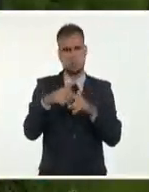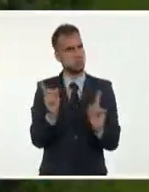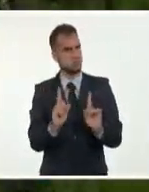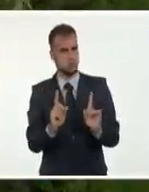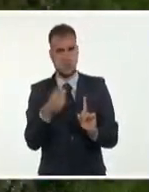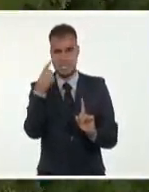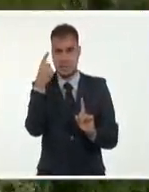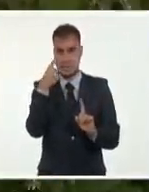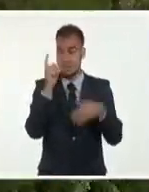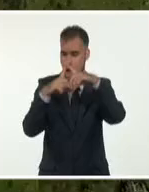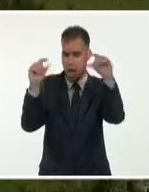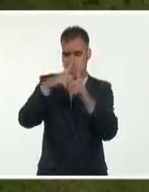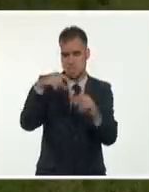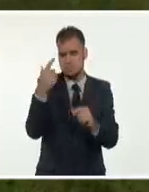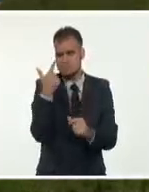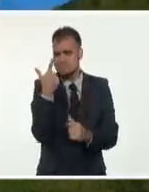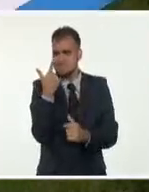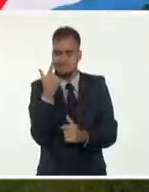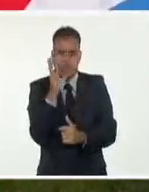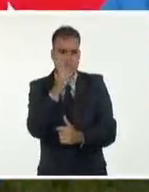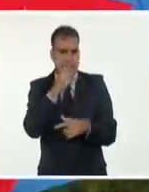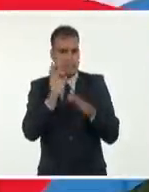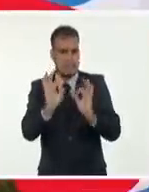luz cuanto más solitaria